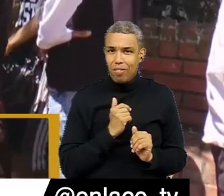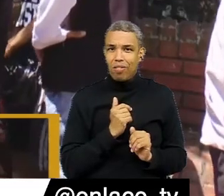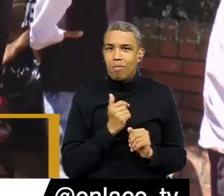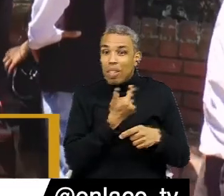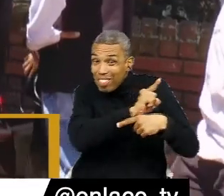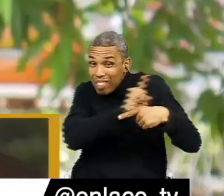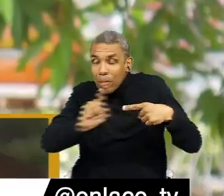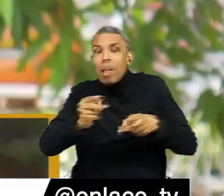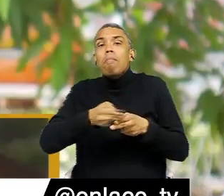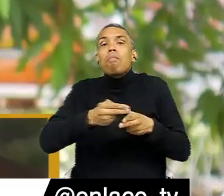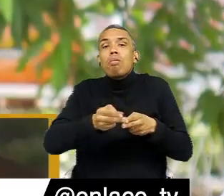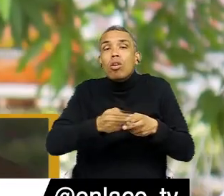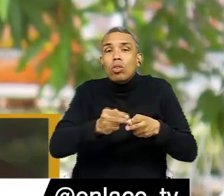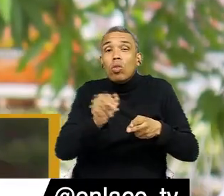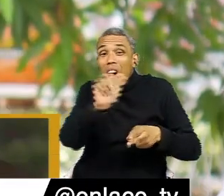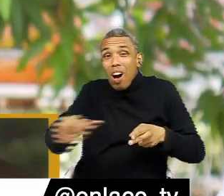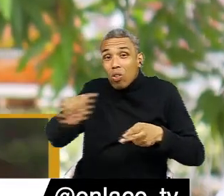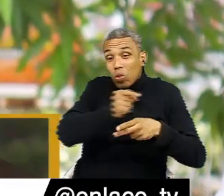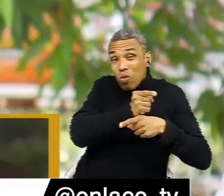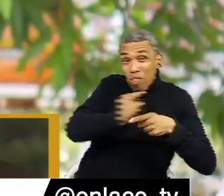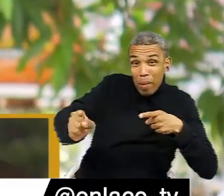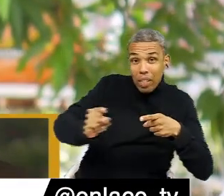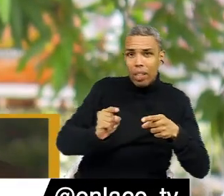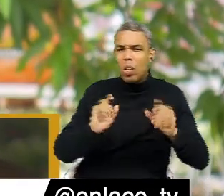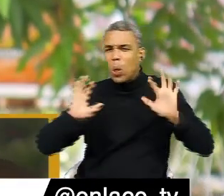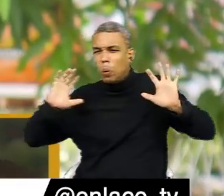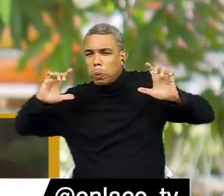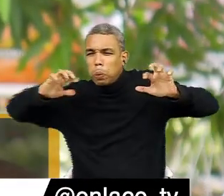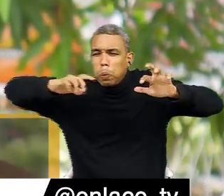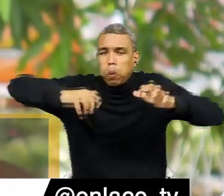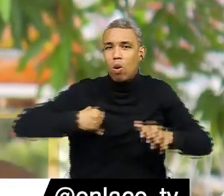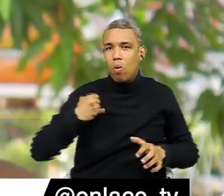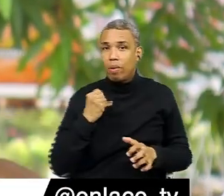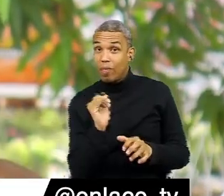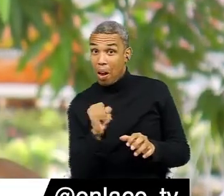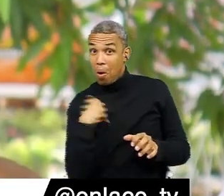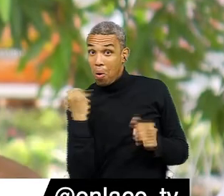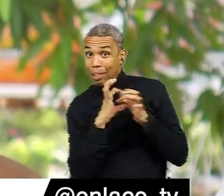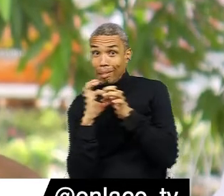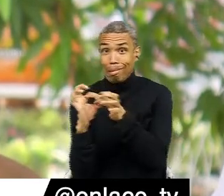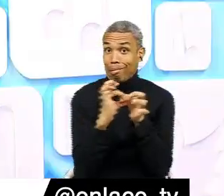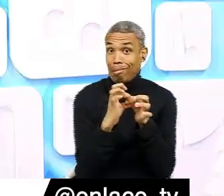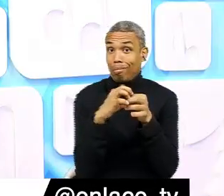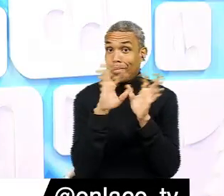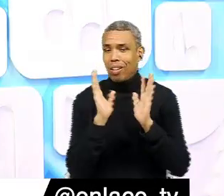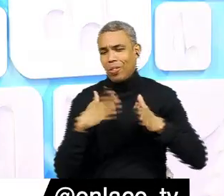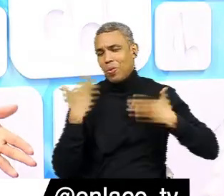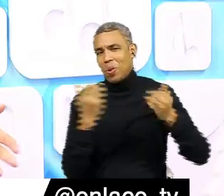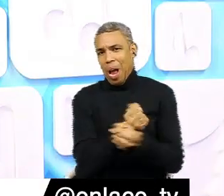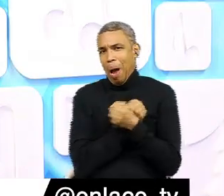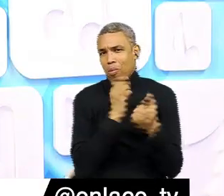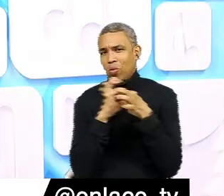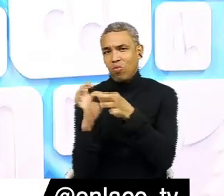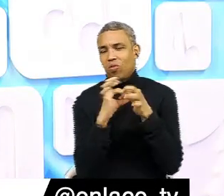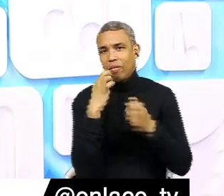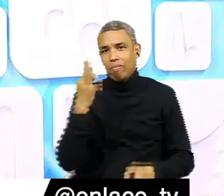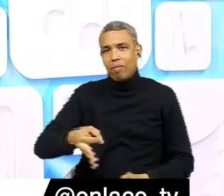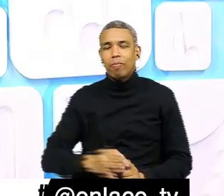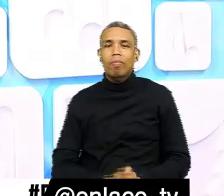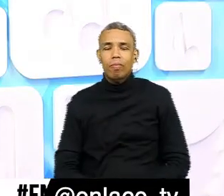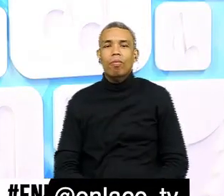Juventud. Y también recuerden que la fiebre de la juventud es la que mantiene el mundo en una temperatura normal. Y hasta aquí la buena información